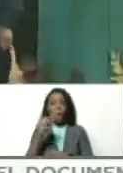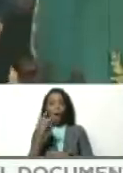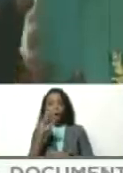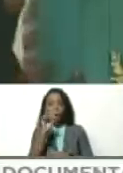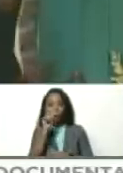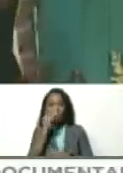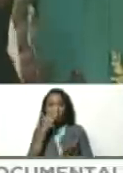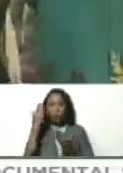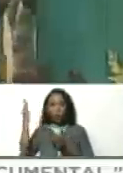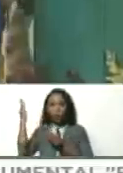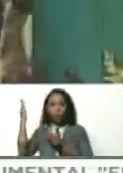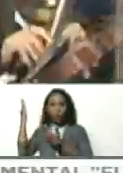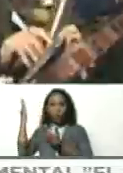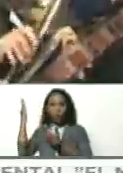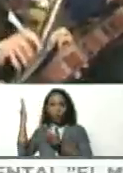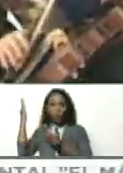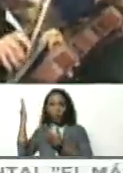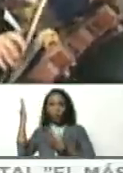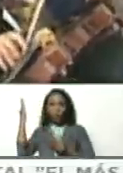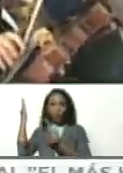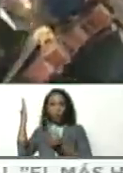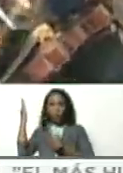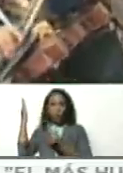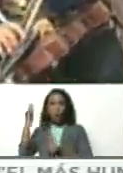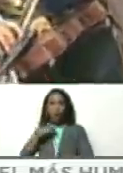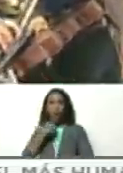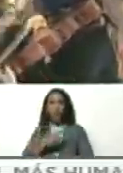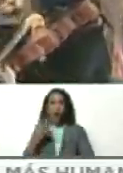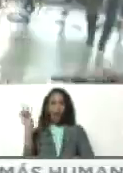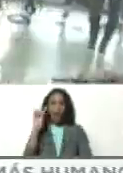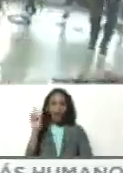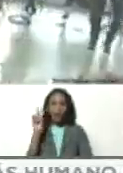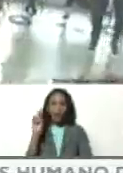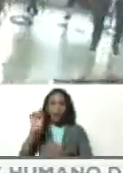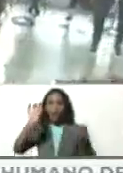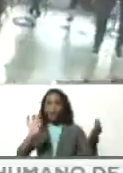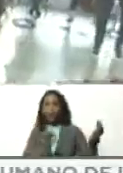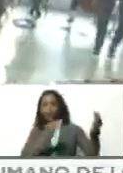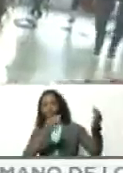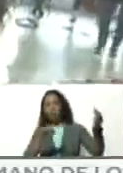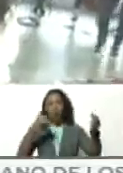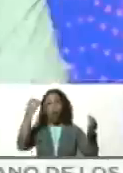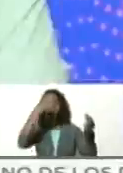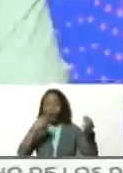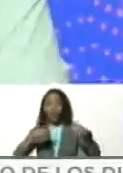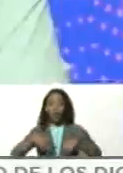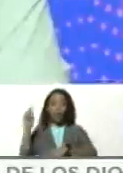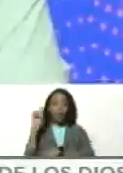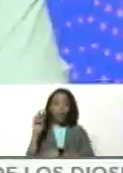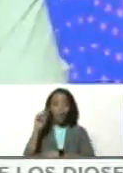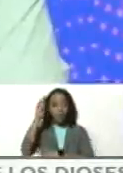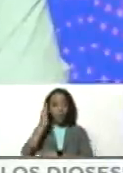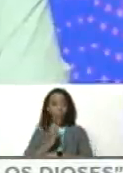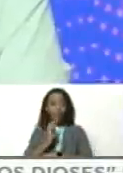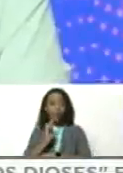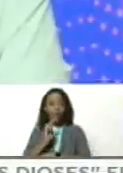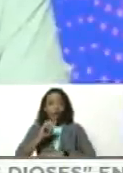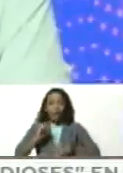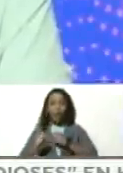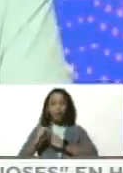el Héctor Lavoe de Venezuela, y la Orquesta Sinfónica Juvenil de Venezuela, Simón Bolívar, de la